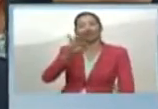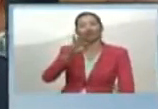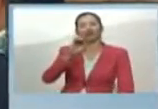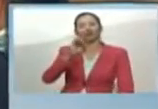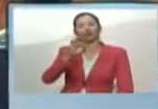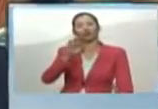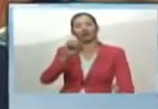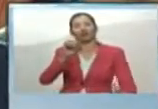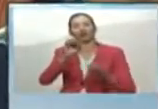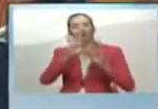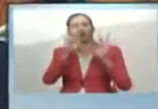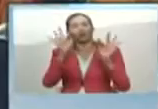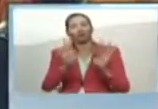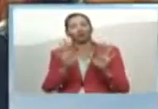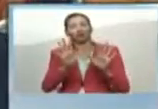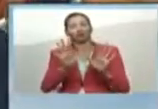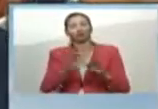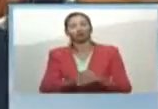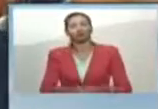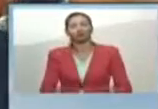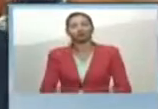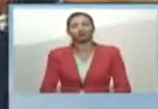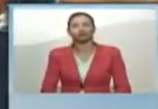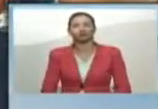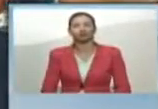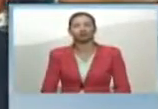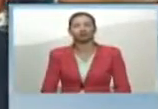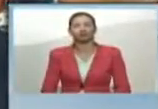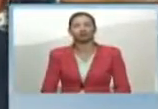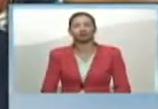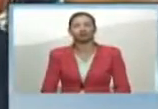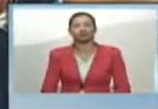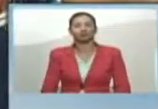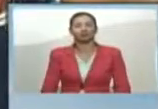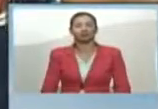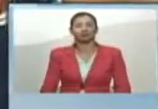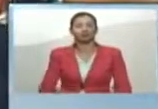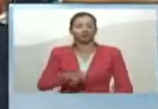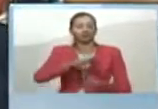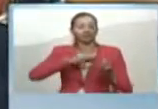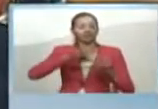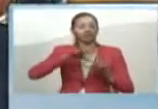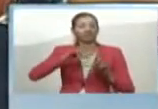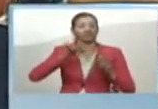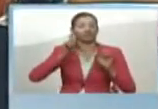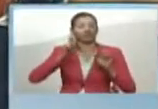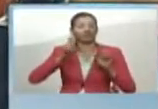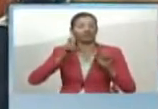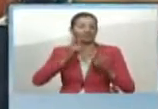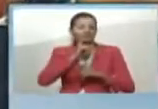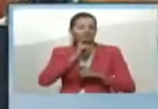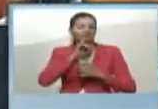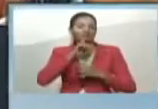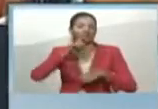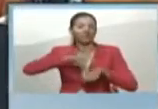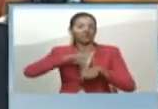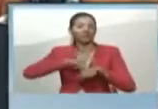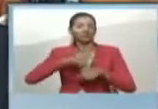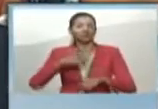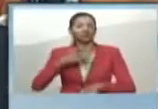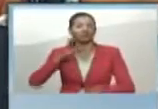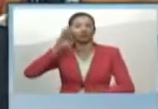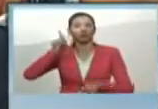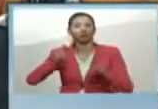nuestro pueblo hoy, en medio de una circunstancia histórica, un poco que sienta el futuro como